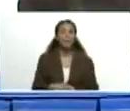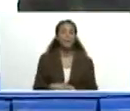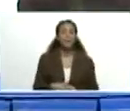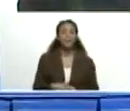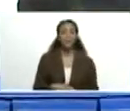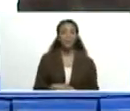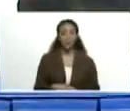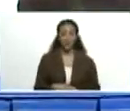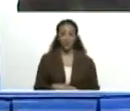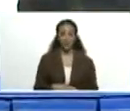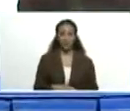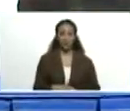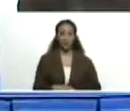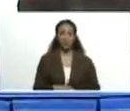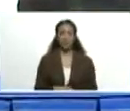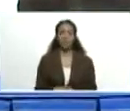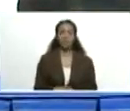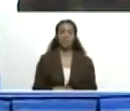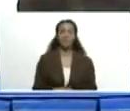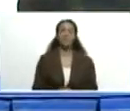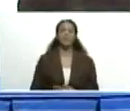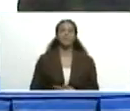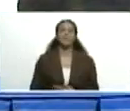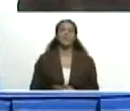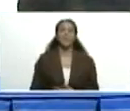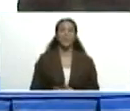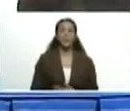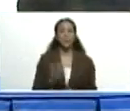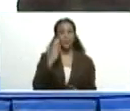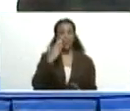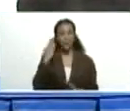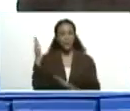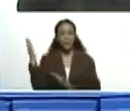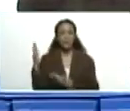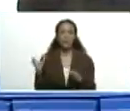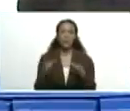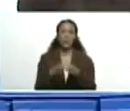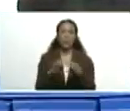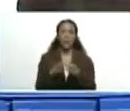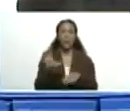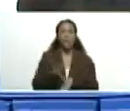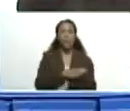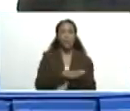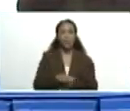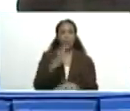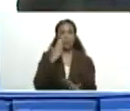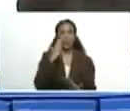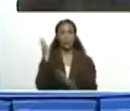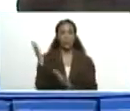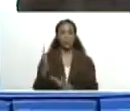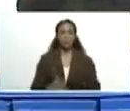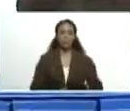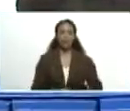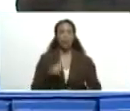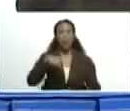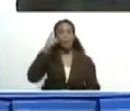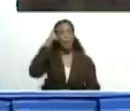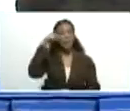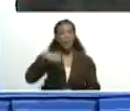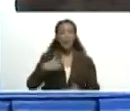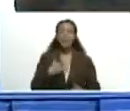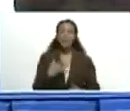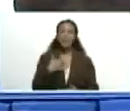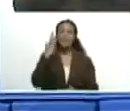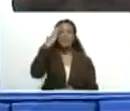Kikiriki ñe miau. Con ustedes, Kikiriki ñe miau. Es viernes y el cuerpo